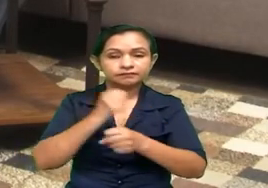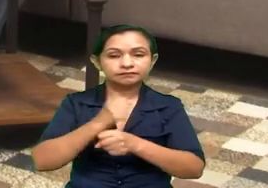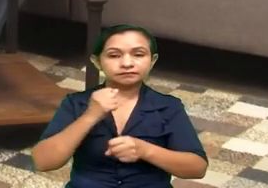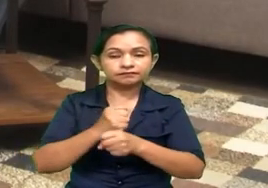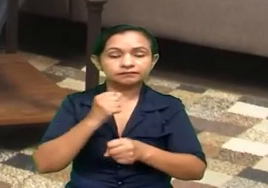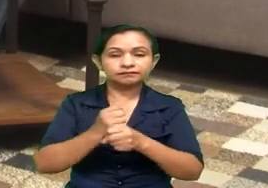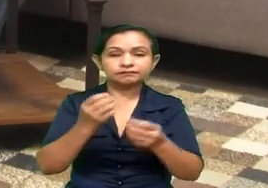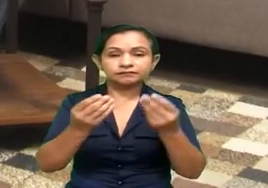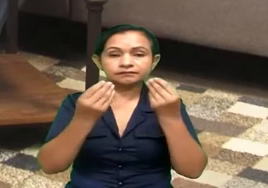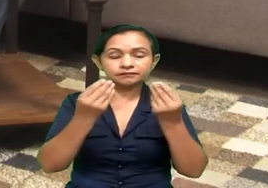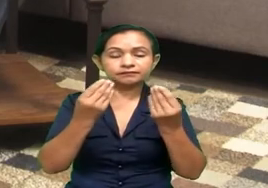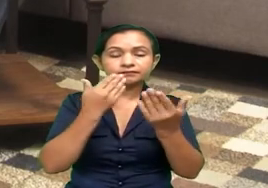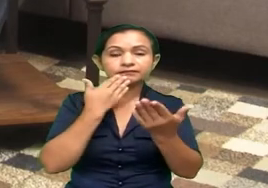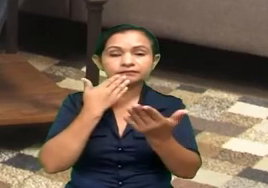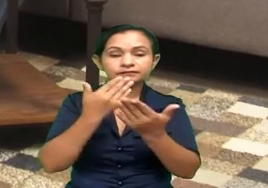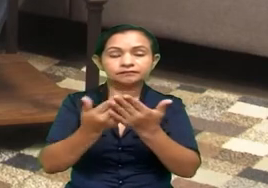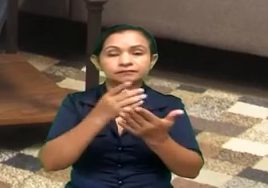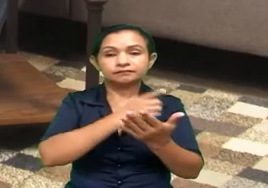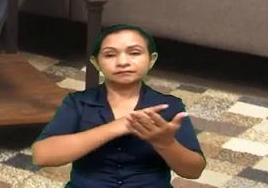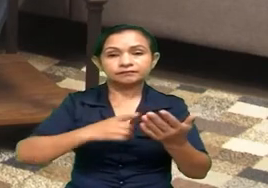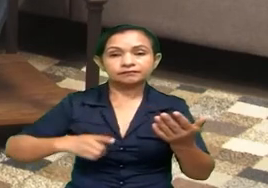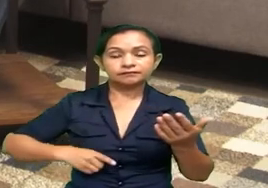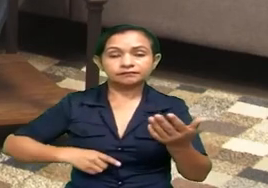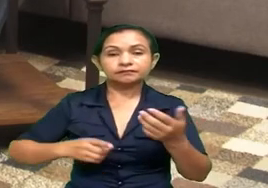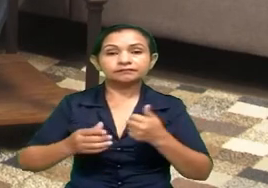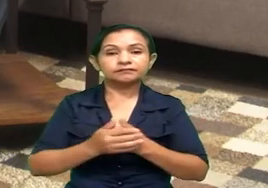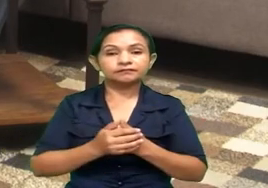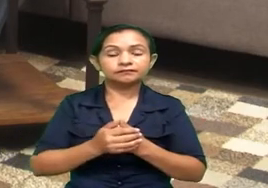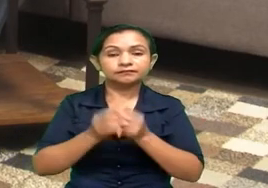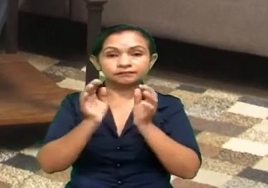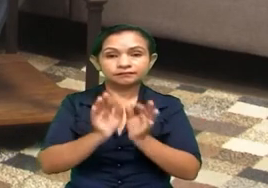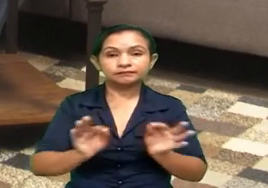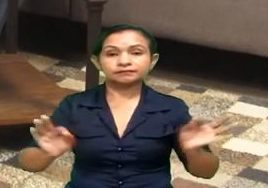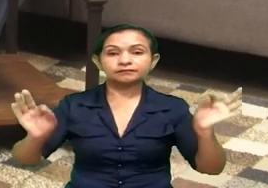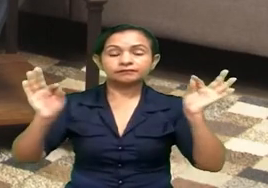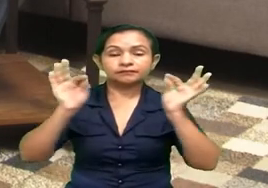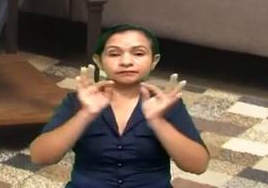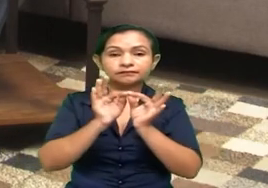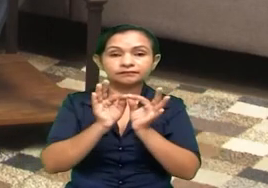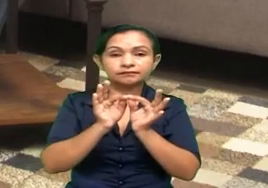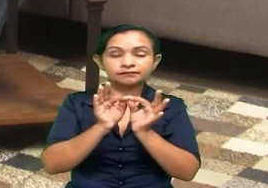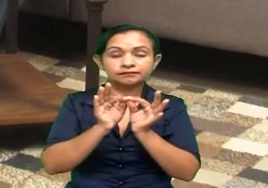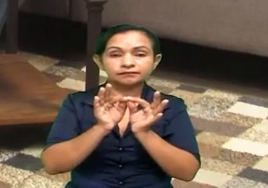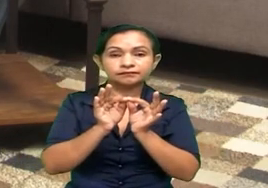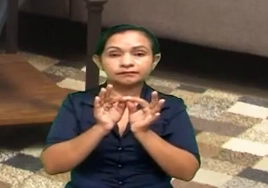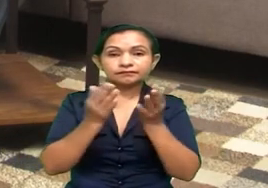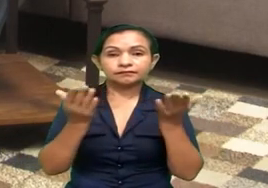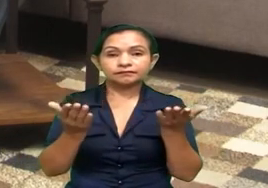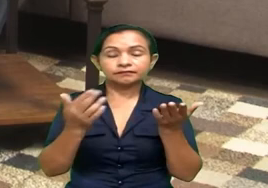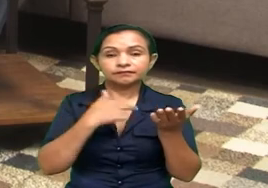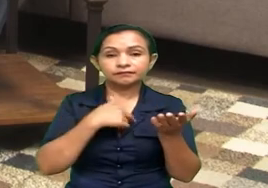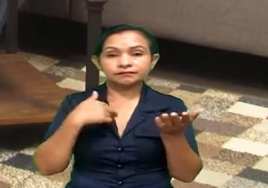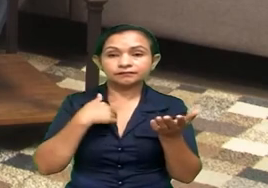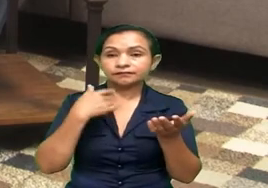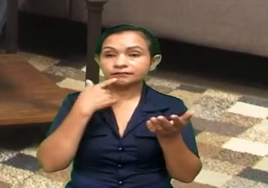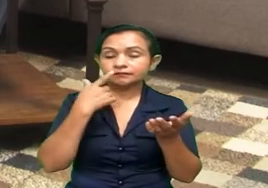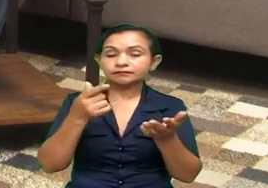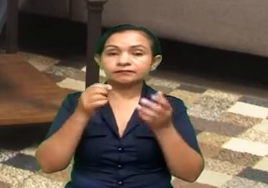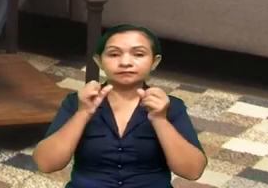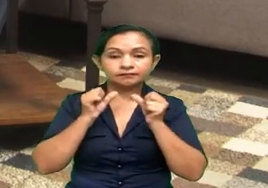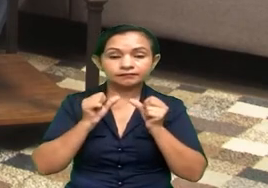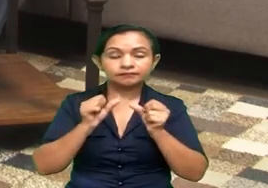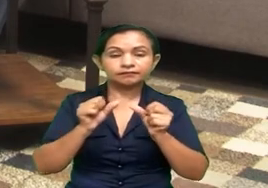Bueno, muchas gracias, diputado, por esta reflexión tan importante, pues, y me sumo a ese llamado para que